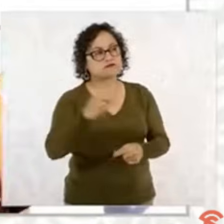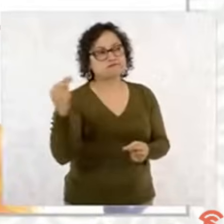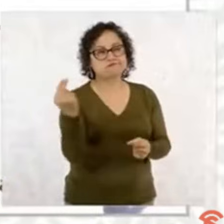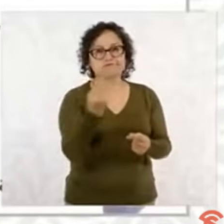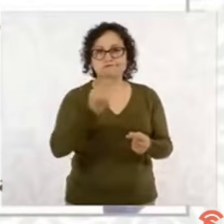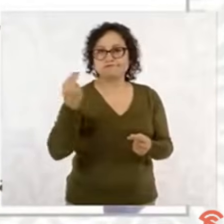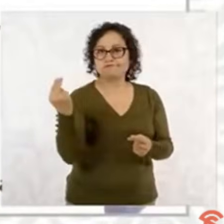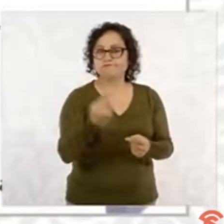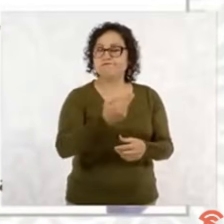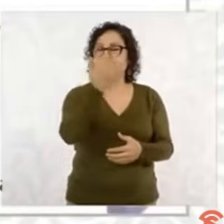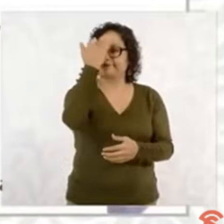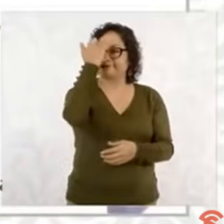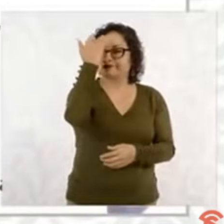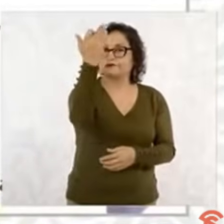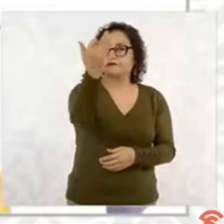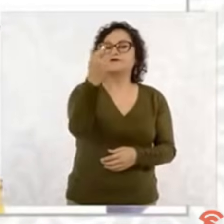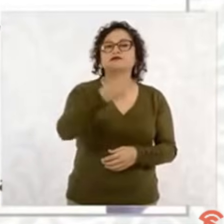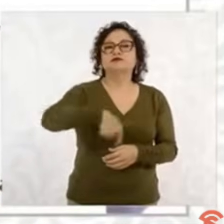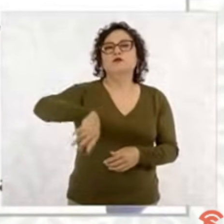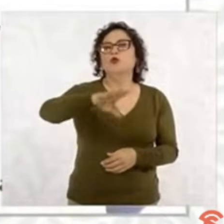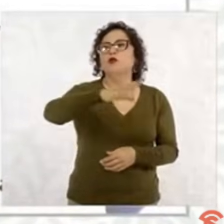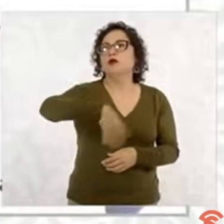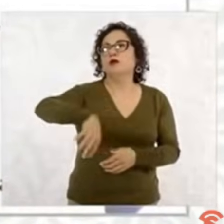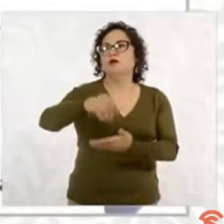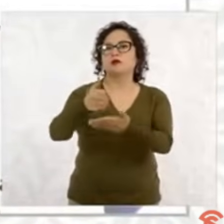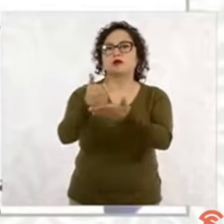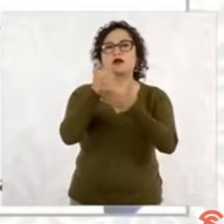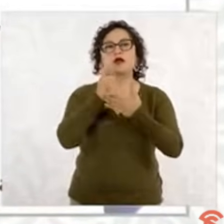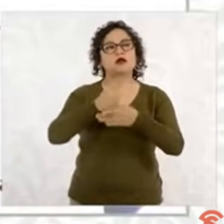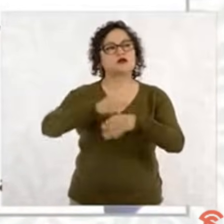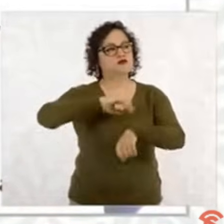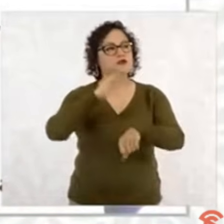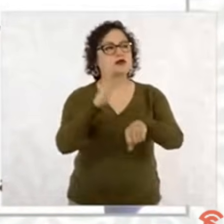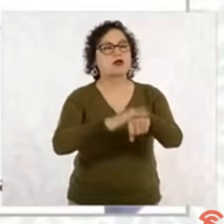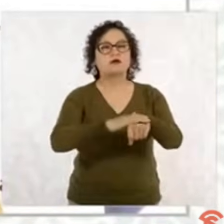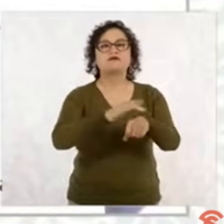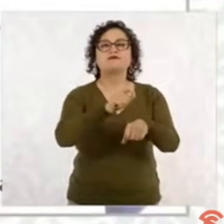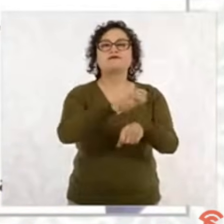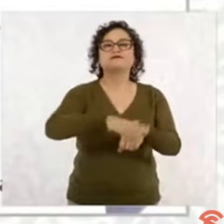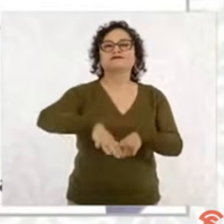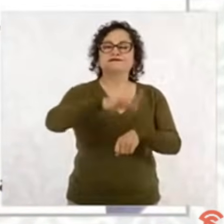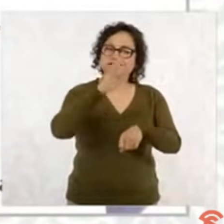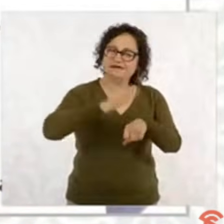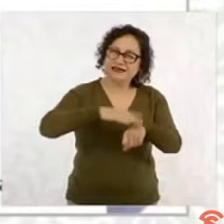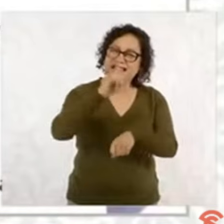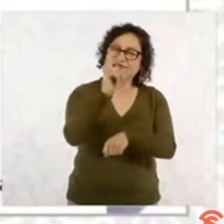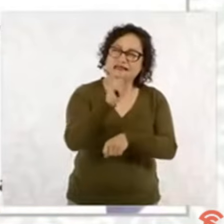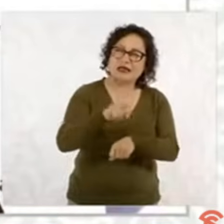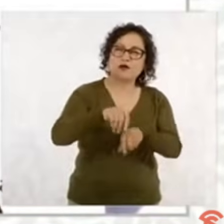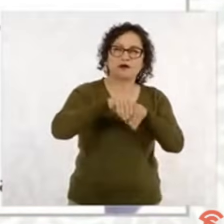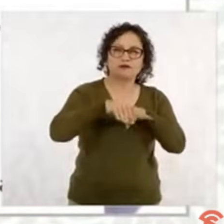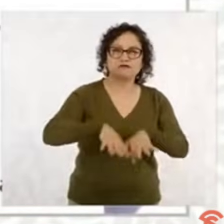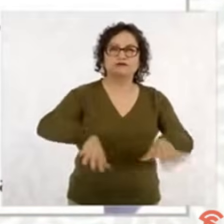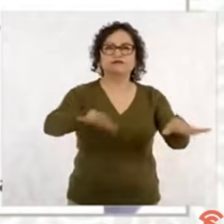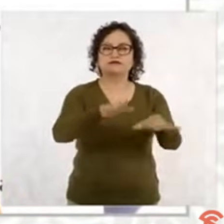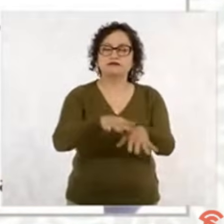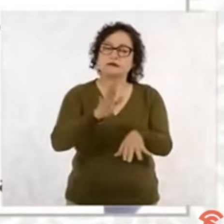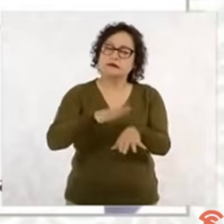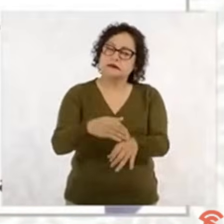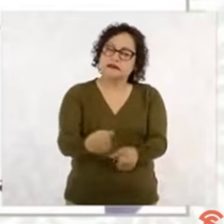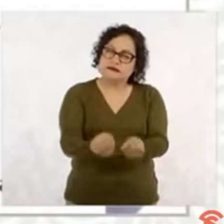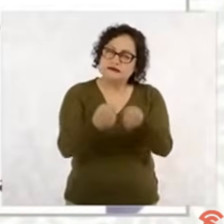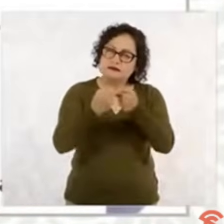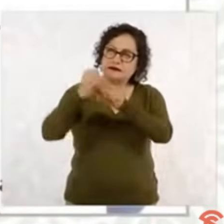nuevas fuentes de abastecimiento que garantizaran el acceso al agua, que nos garantizaran además la presión que se requiere y las